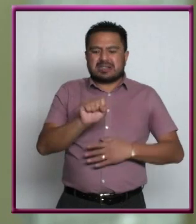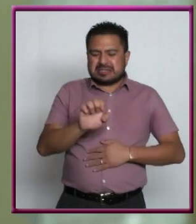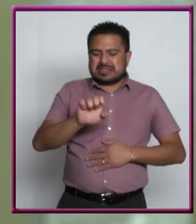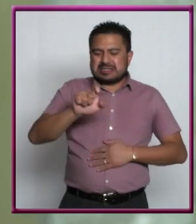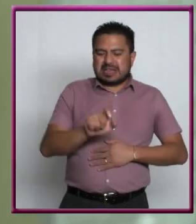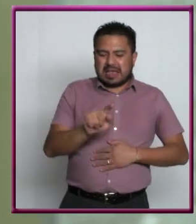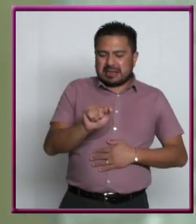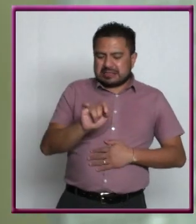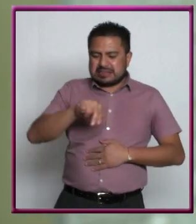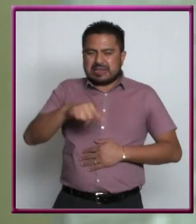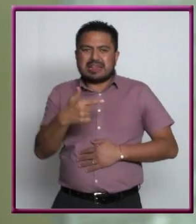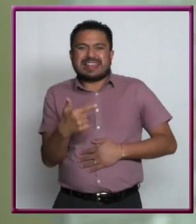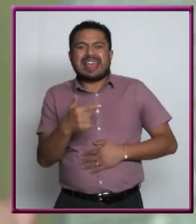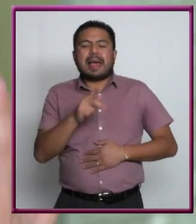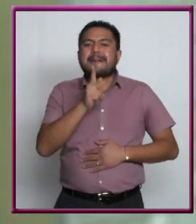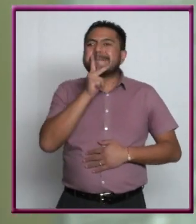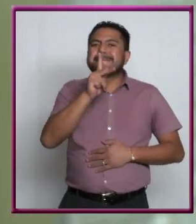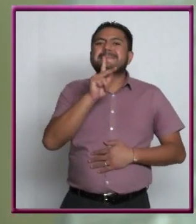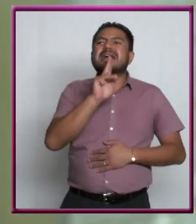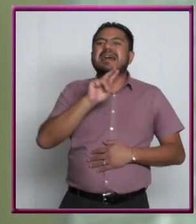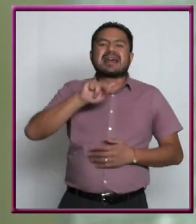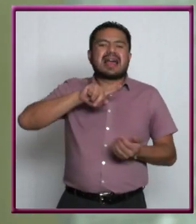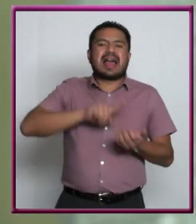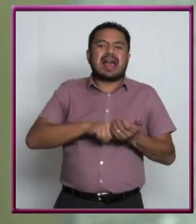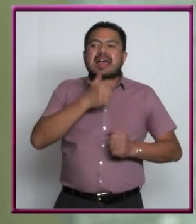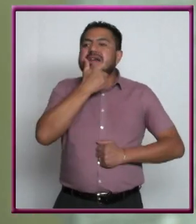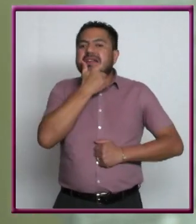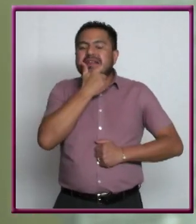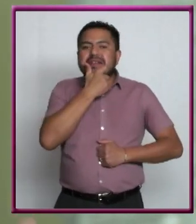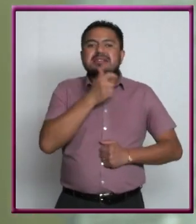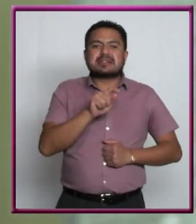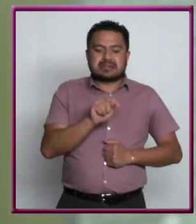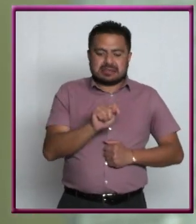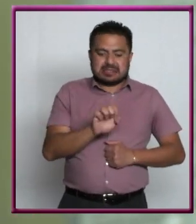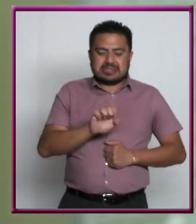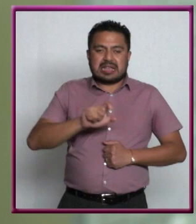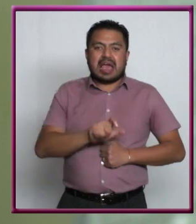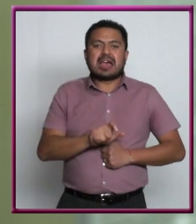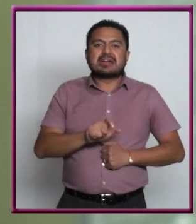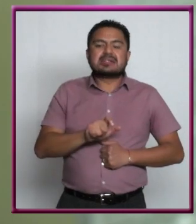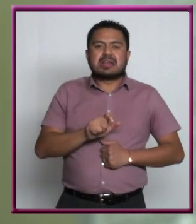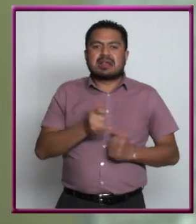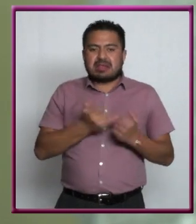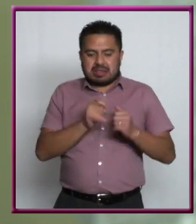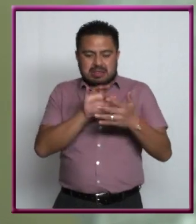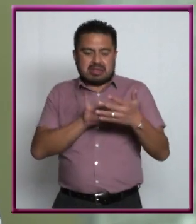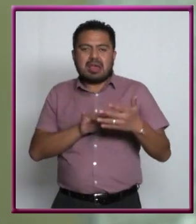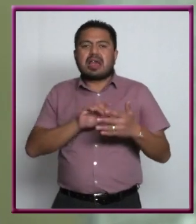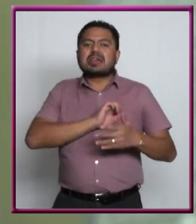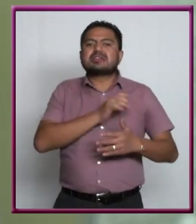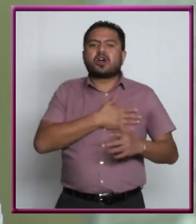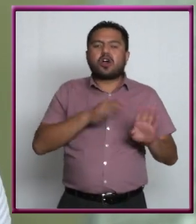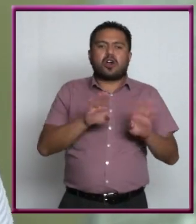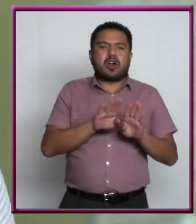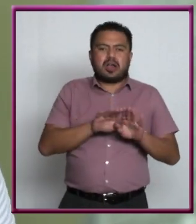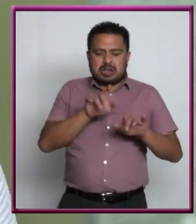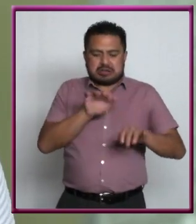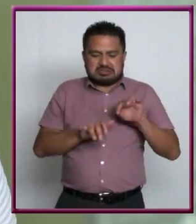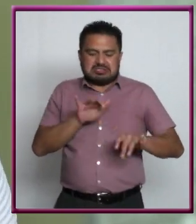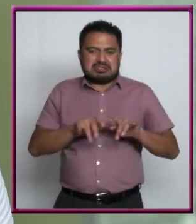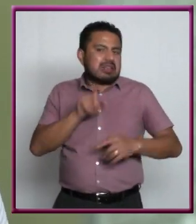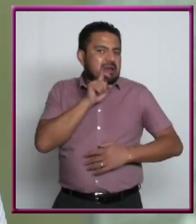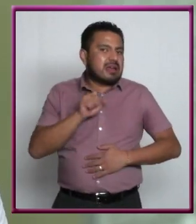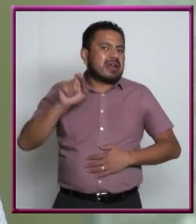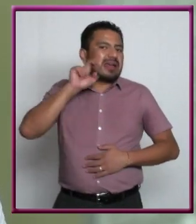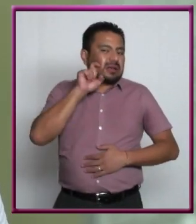caso famoso del sexting, que es la contracción de las palabras en inglés sex y texting. En español podría traducirse